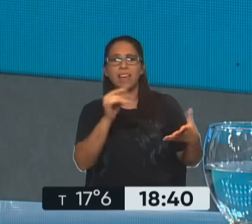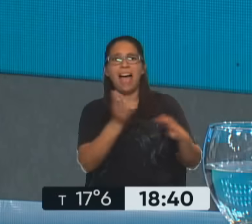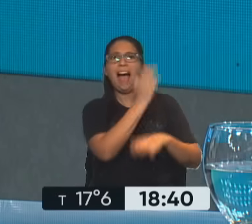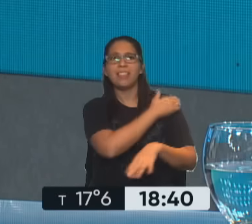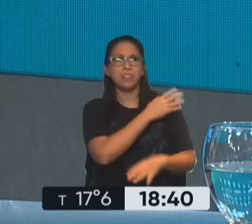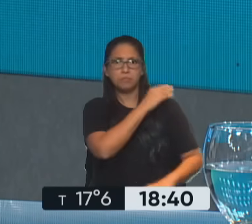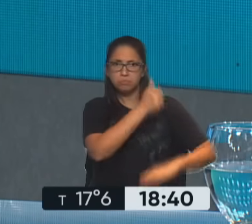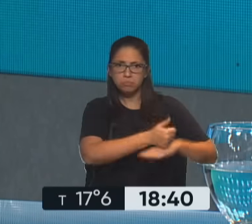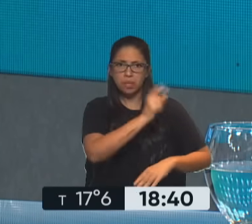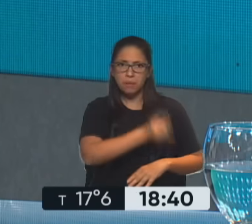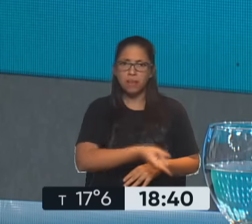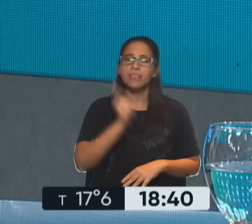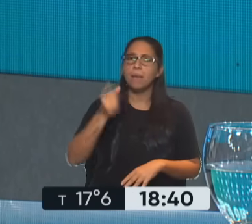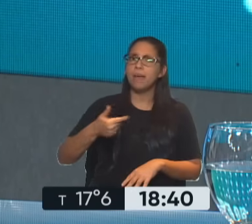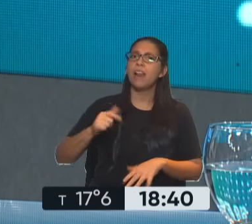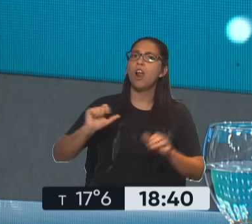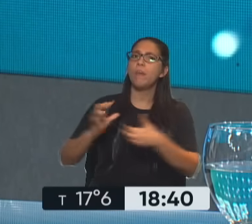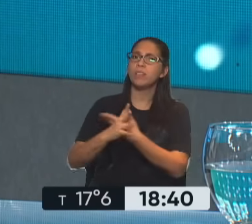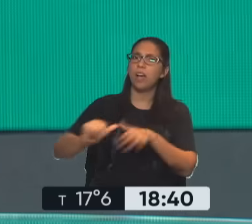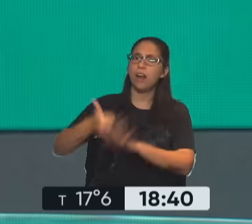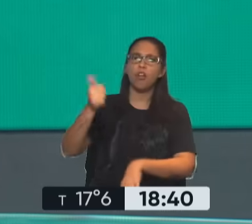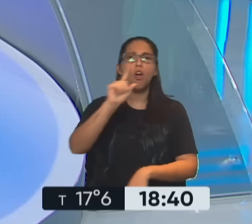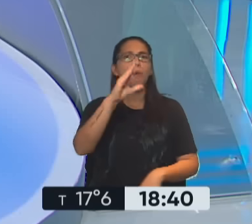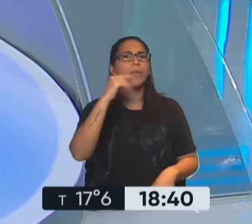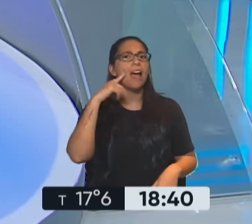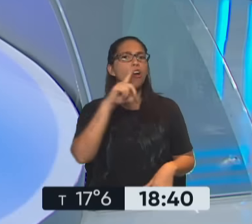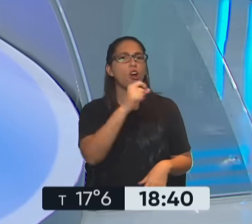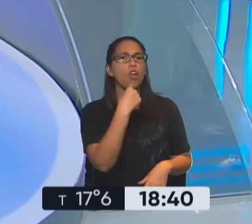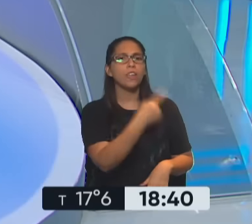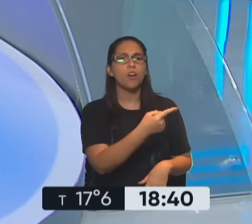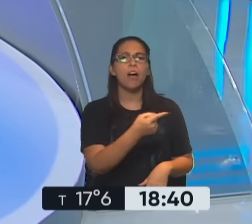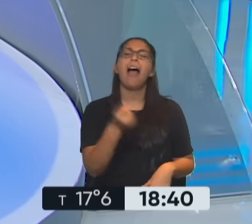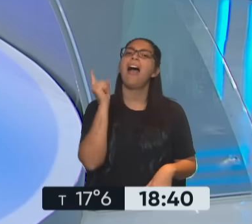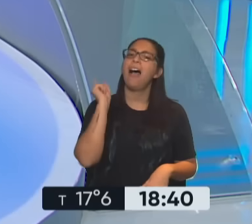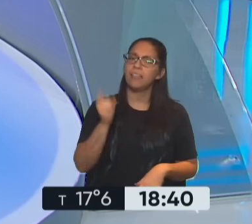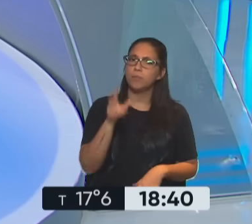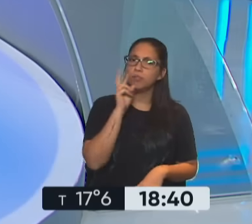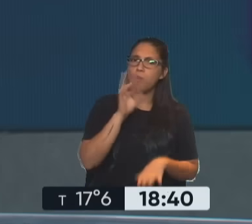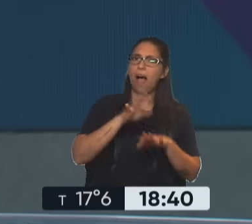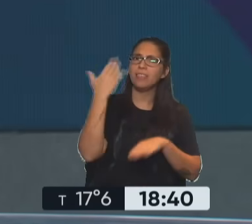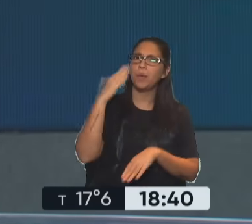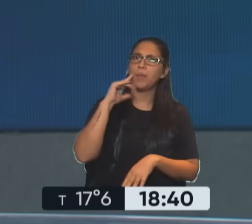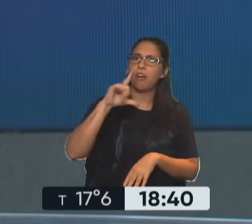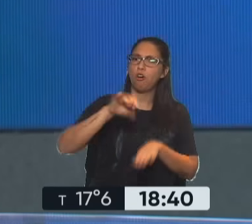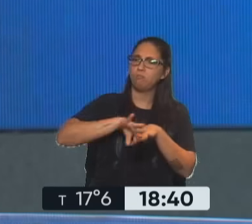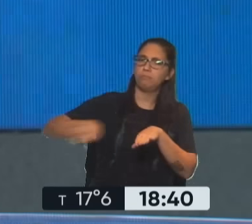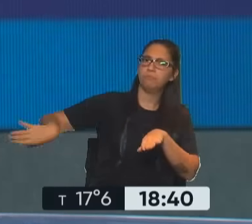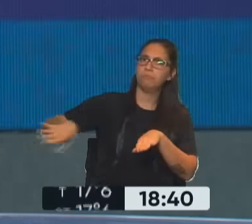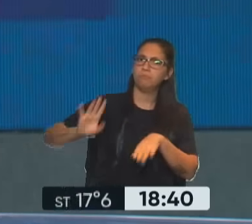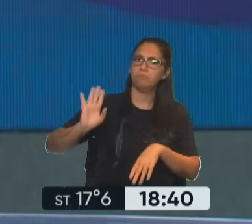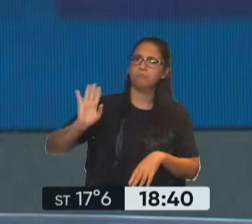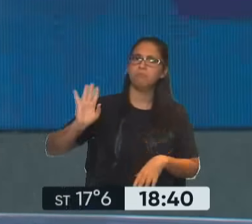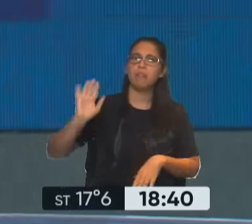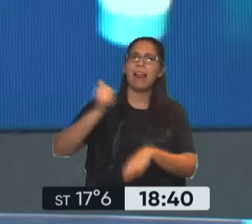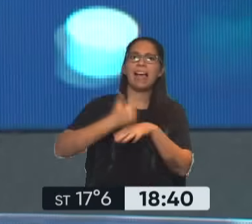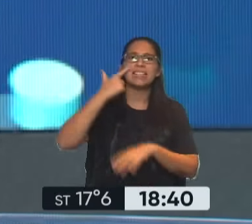Federico Termín ganó en Lomas de Zamora. No, Carlos Bianco. Estoy hablando de Bianco, que lo habían corrido a Bianco para que esté Insaurralde.